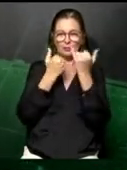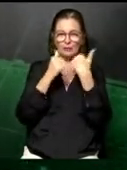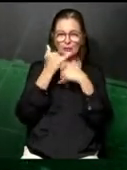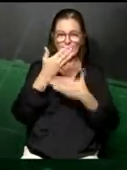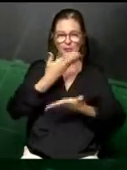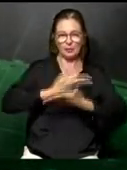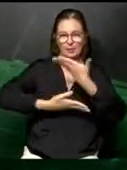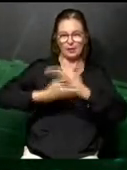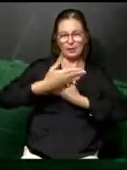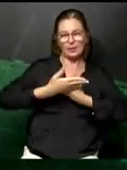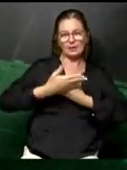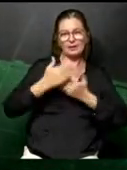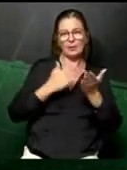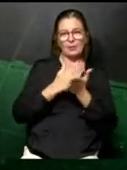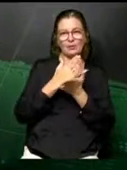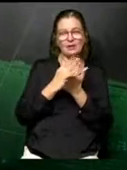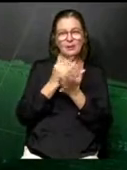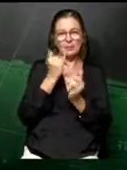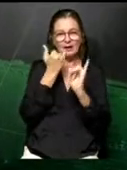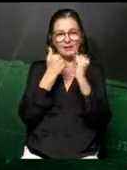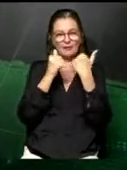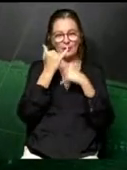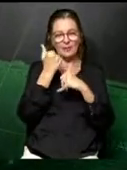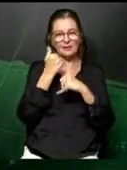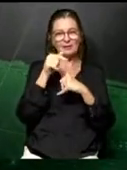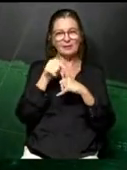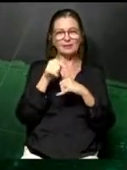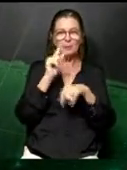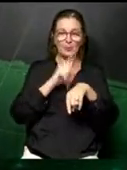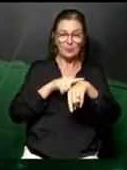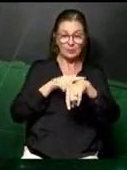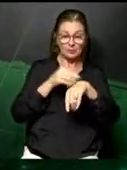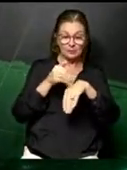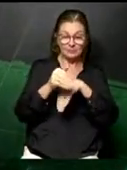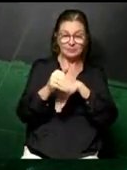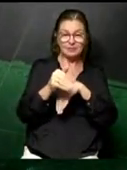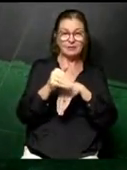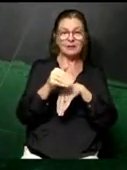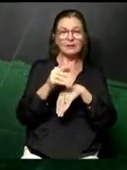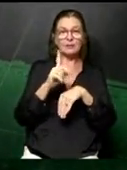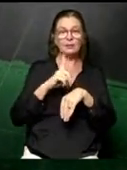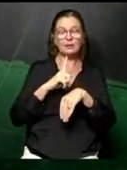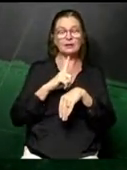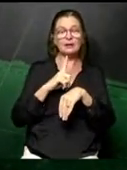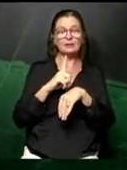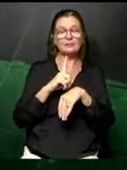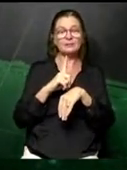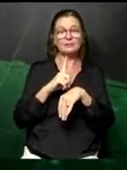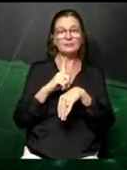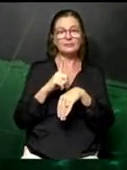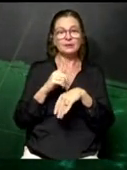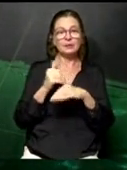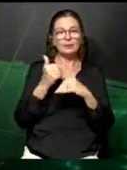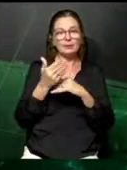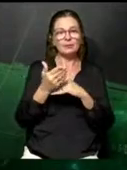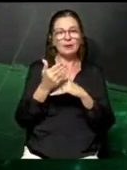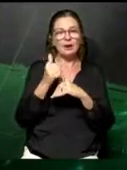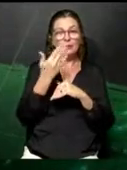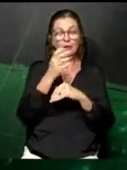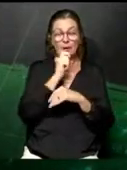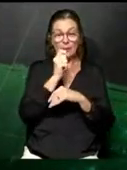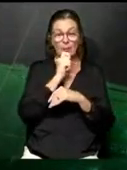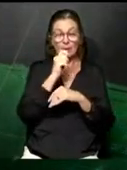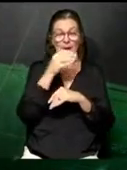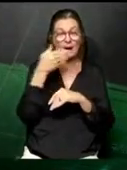compartir con ustedes, como siempre, en este medio informativo. En un ratito, nada más, vamos a estar trayendo lo que está pasando desde fuera de exteriores con el móvil